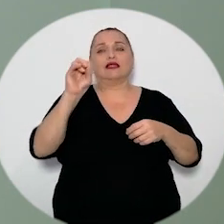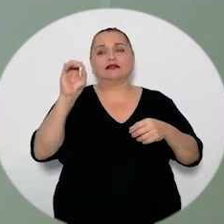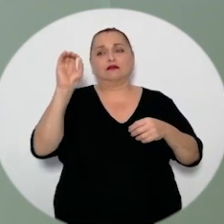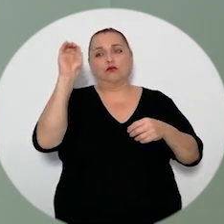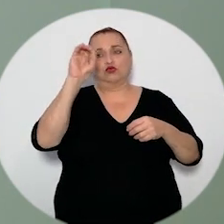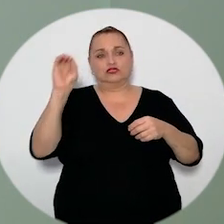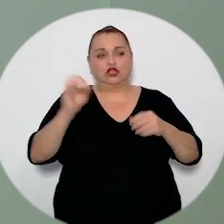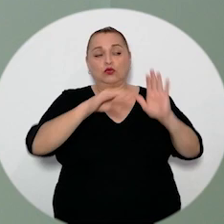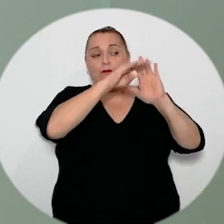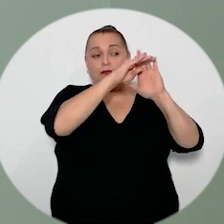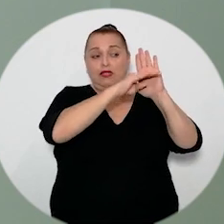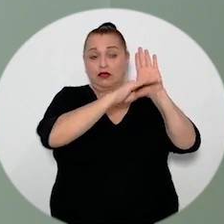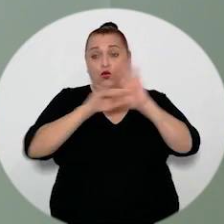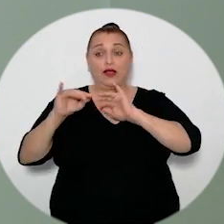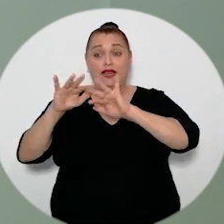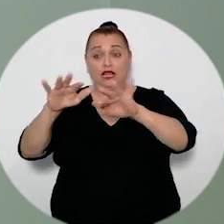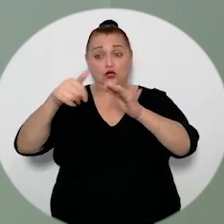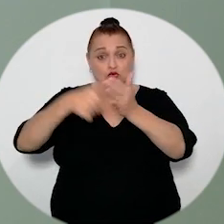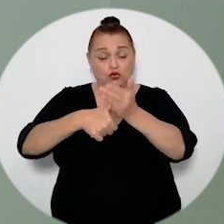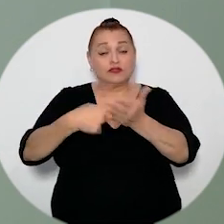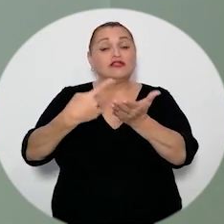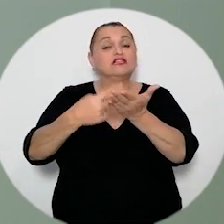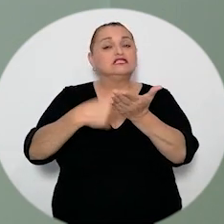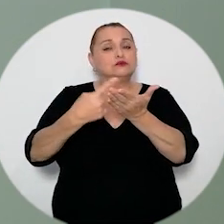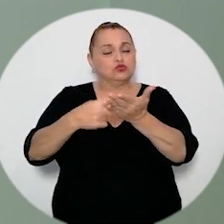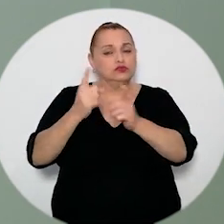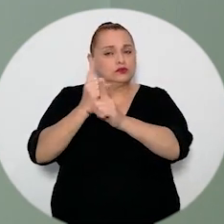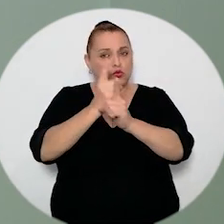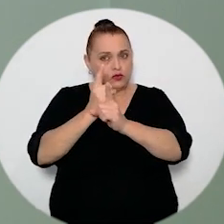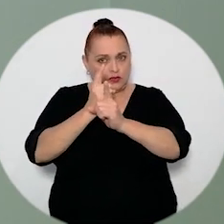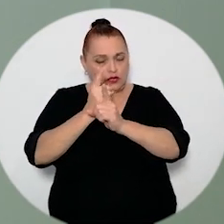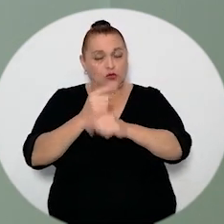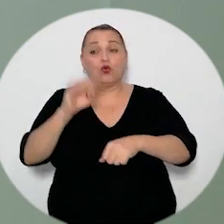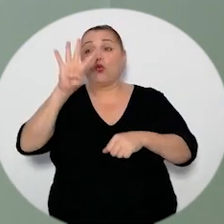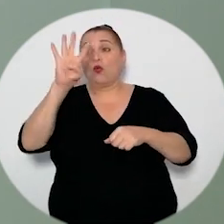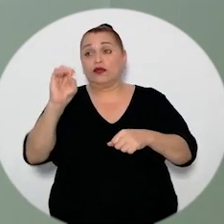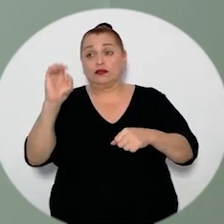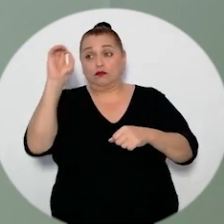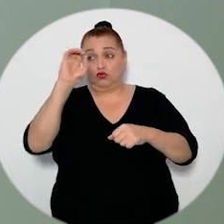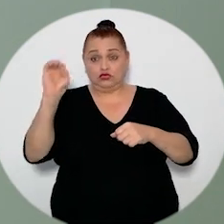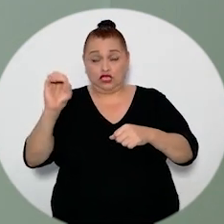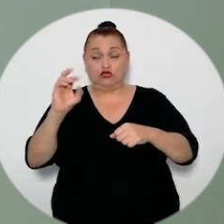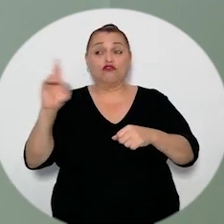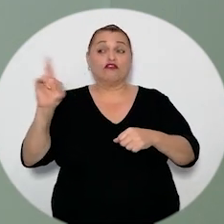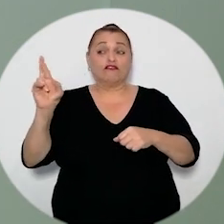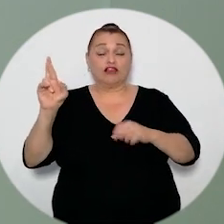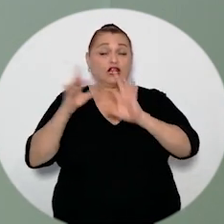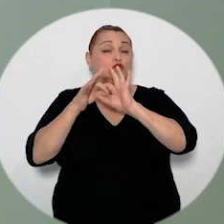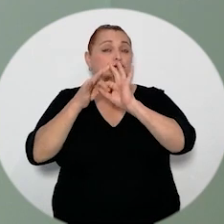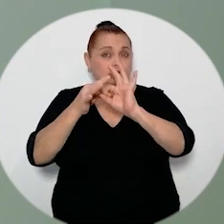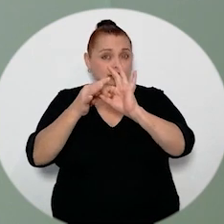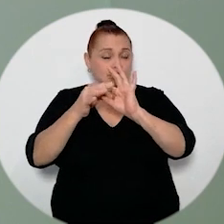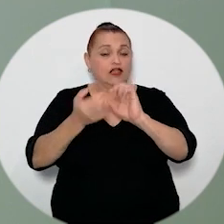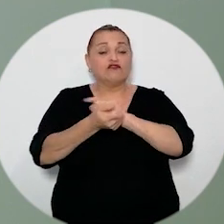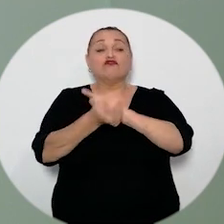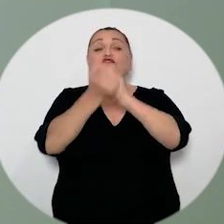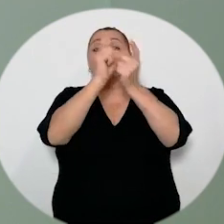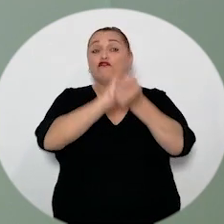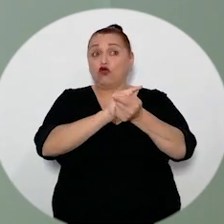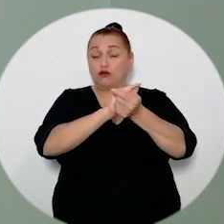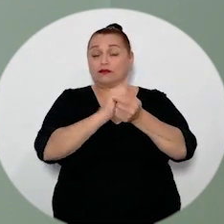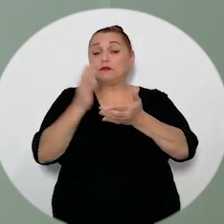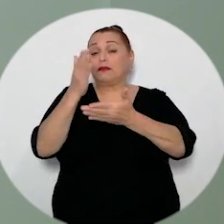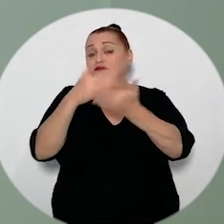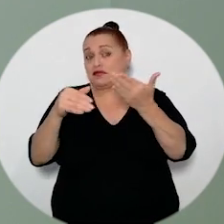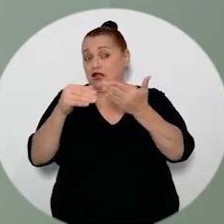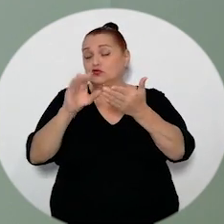padrón electoral cuando se discute legislación ordinaria y el 40% cuando el referéndum se refiere a reformas